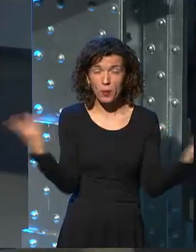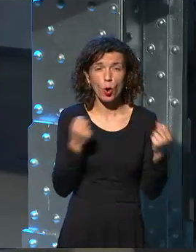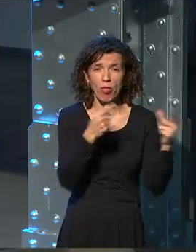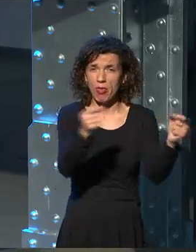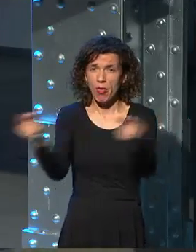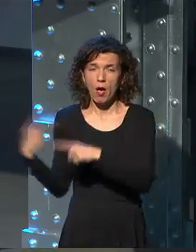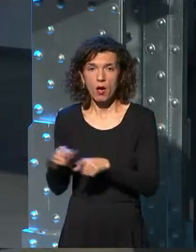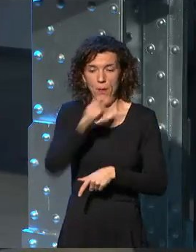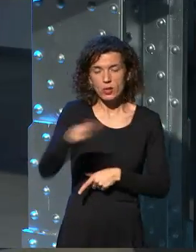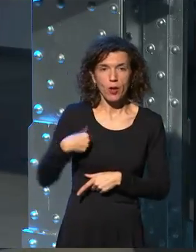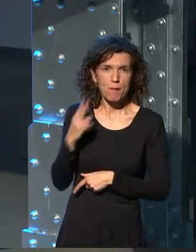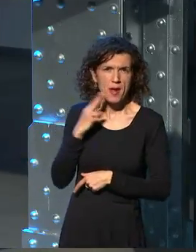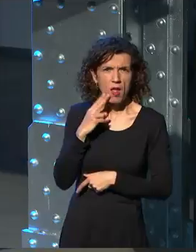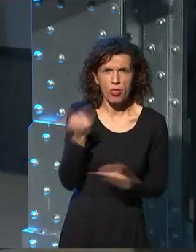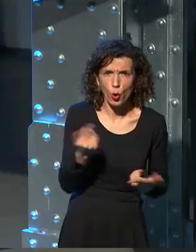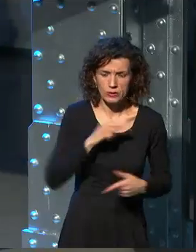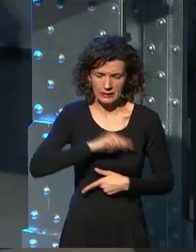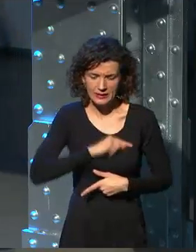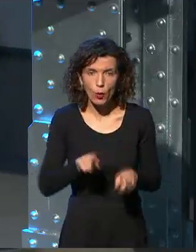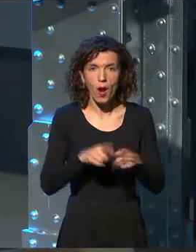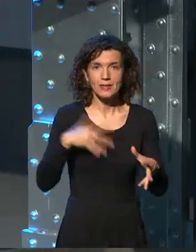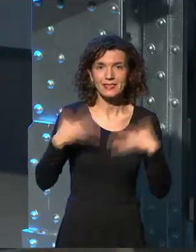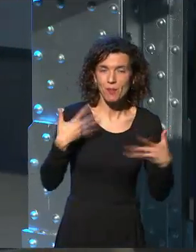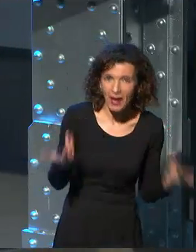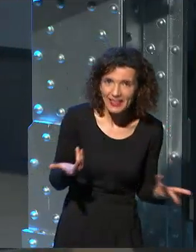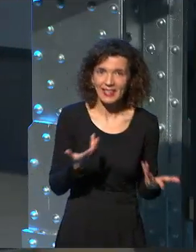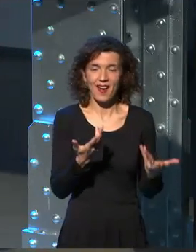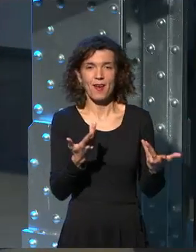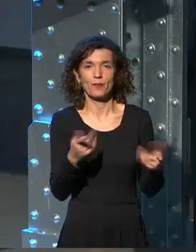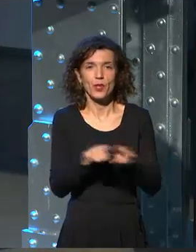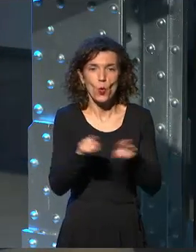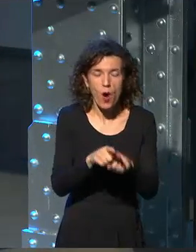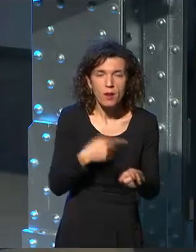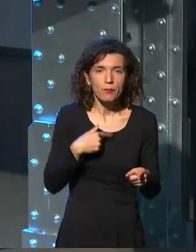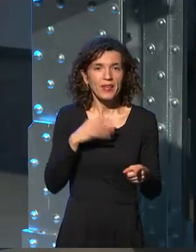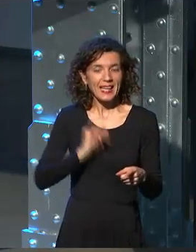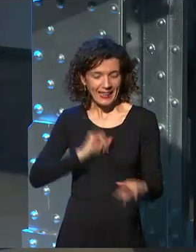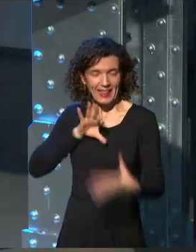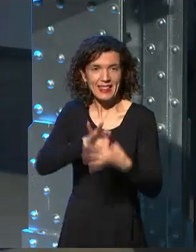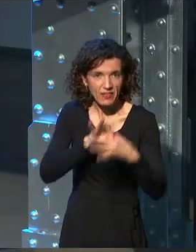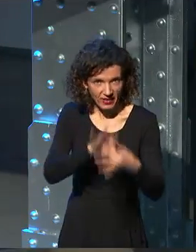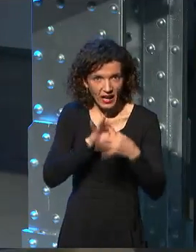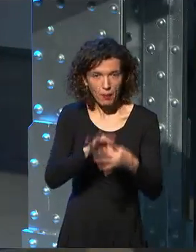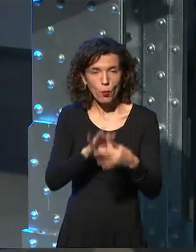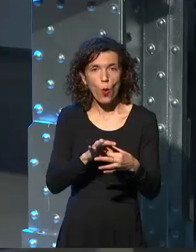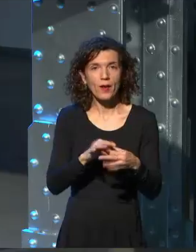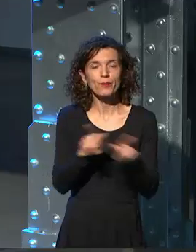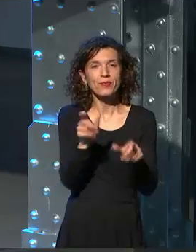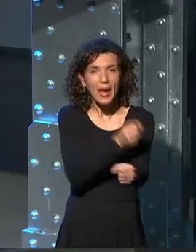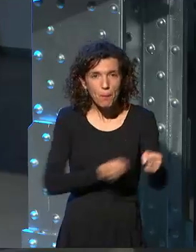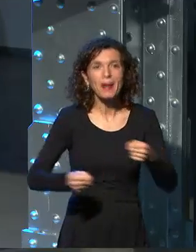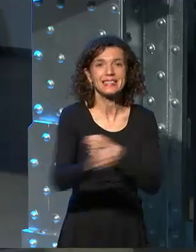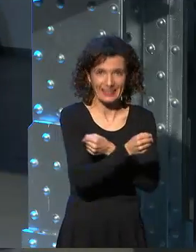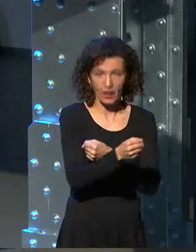La gente tenía miedo por él, tenía simpatía por él, se identificaban y al generar esta